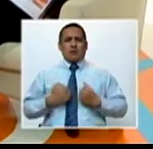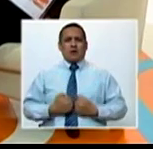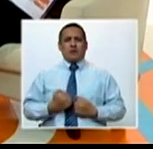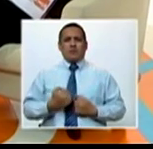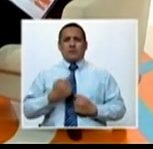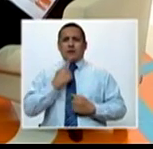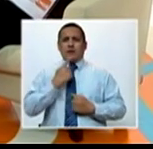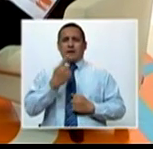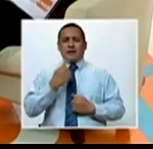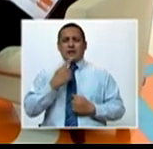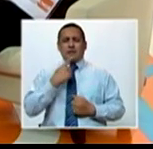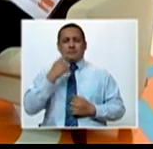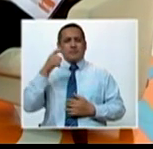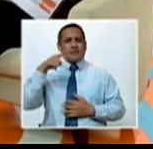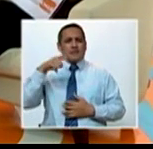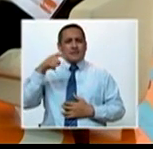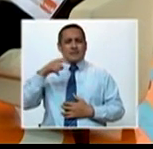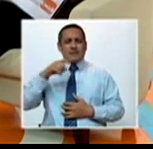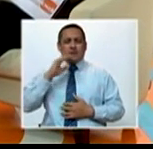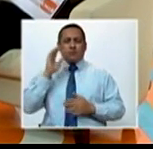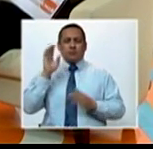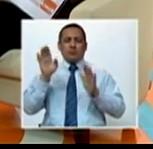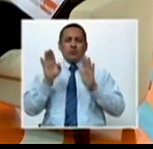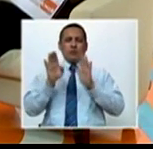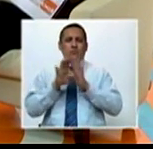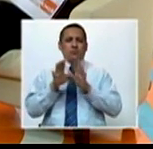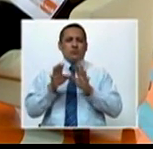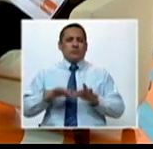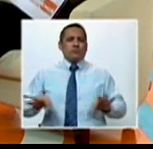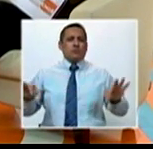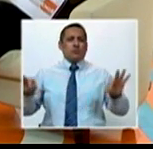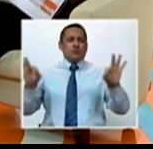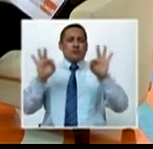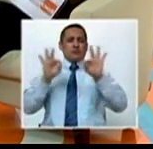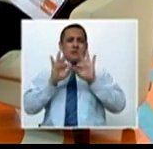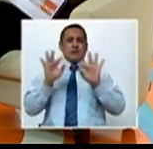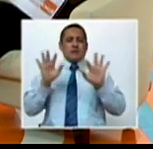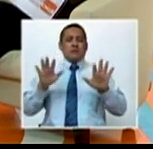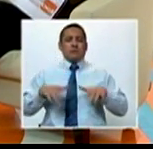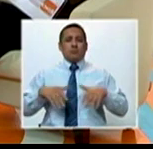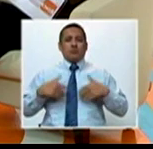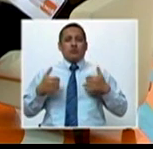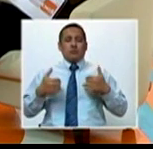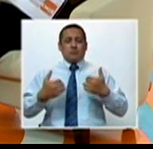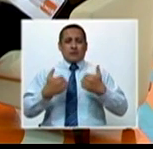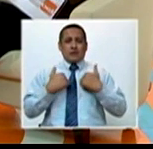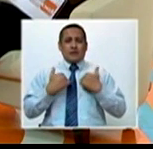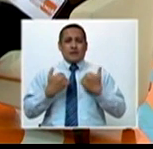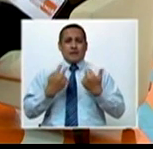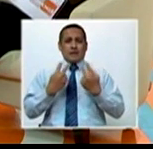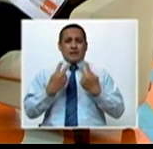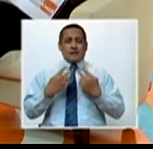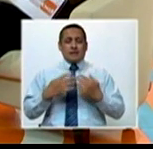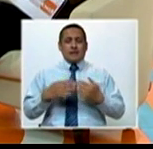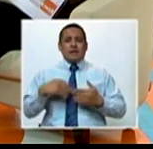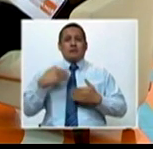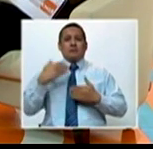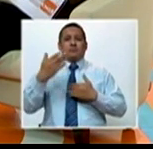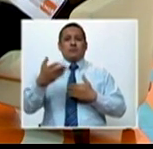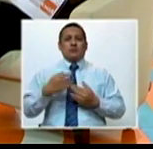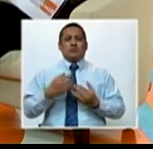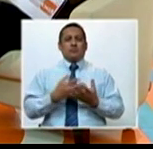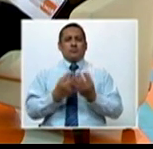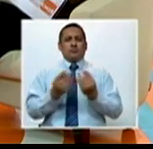derecho debieran de considerar de que podríamos tener